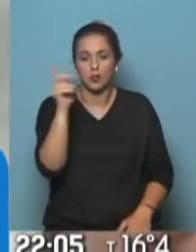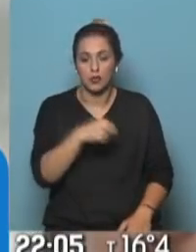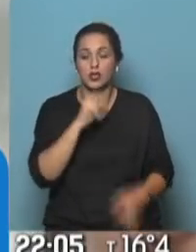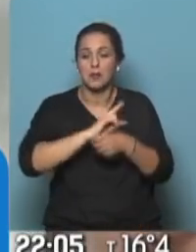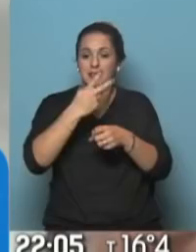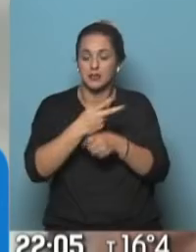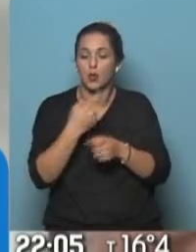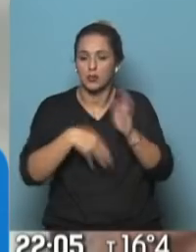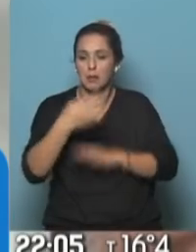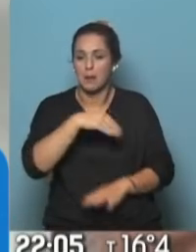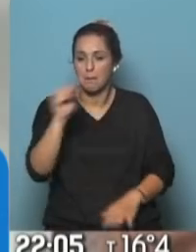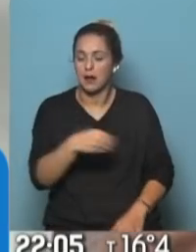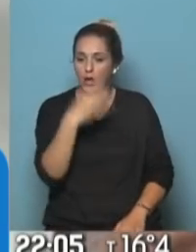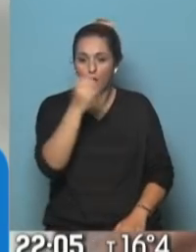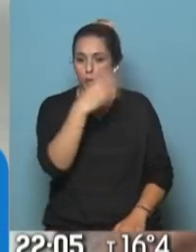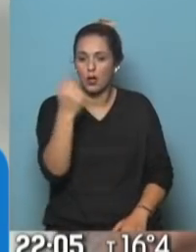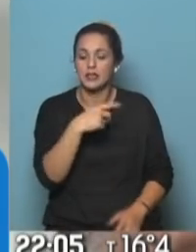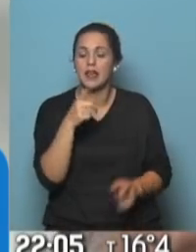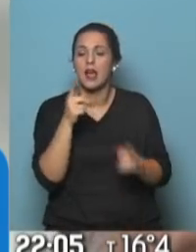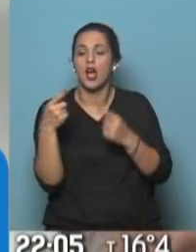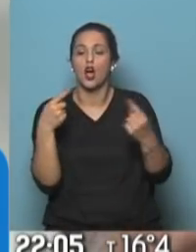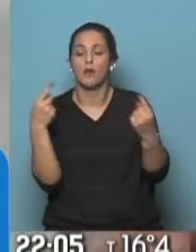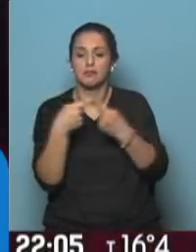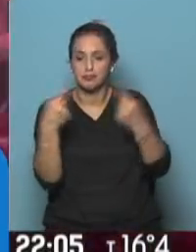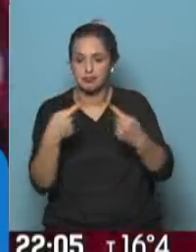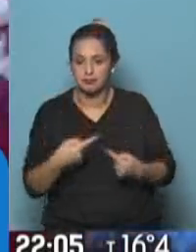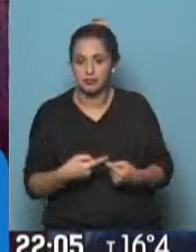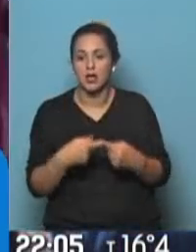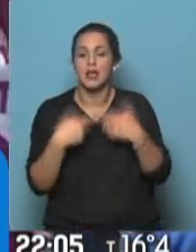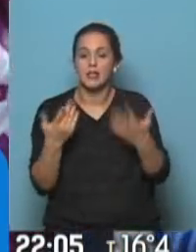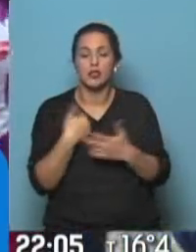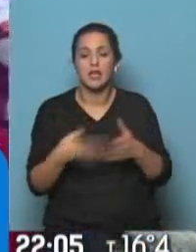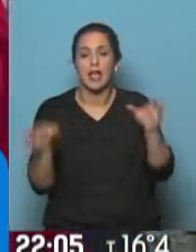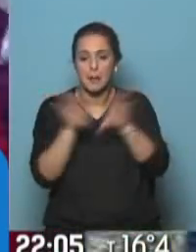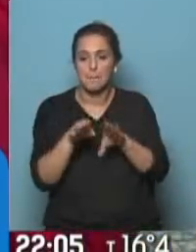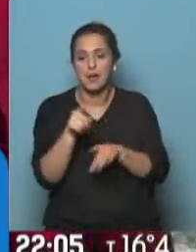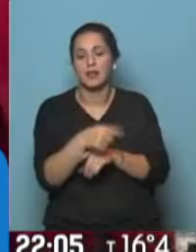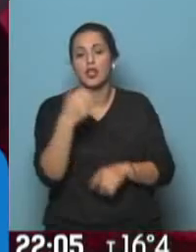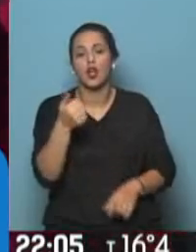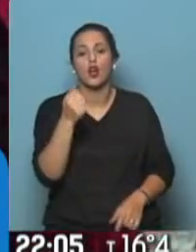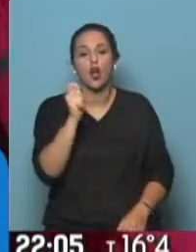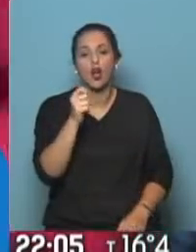vuelta perdería con cualquiera de sus adversarios y quedaría en un virtual empate técnico con Haddad.